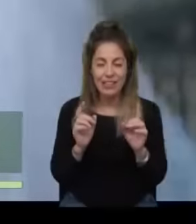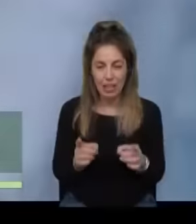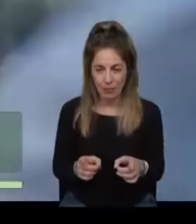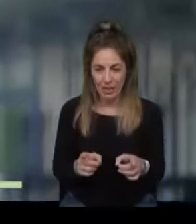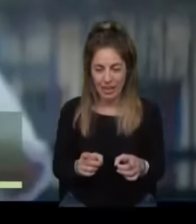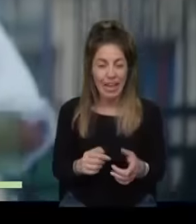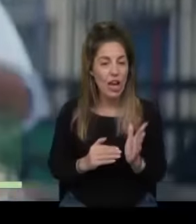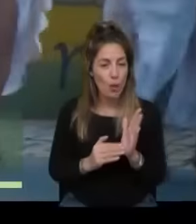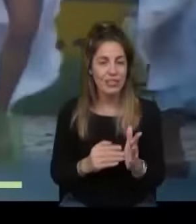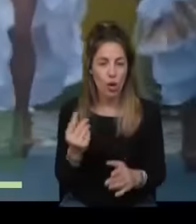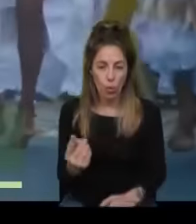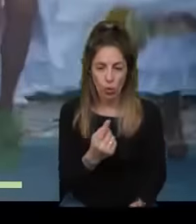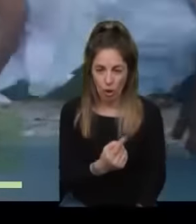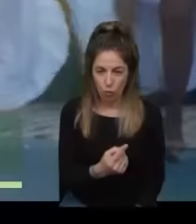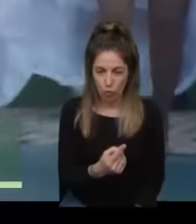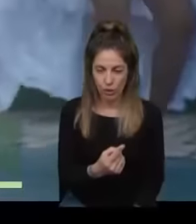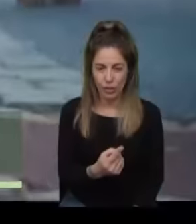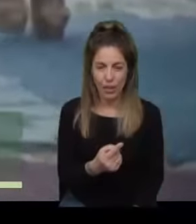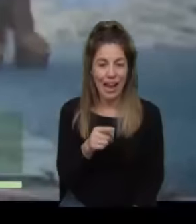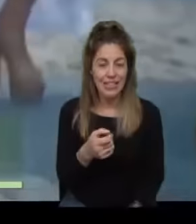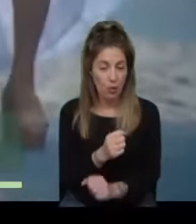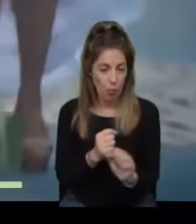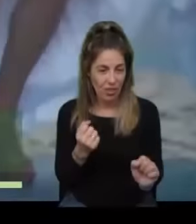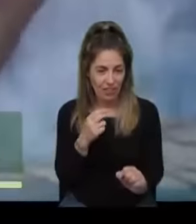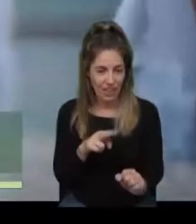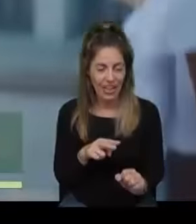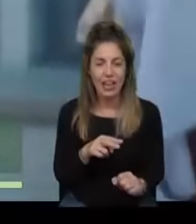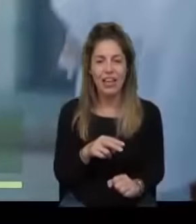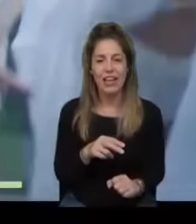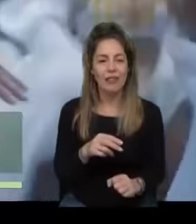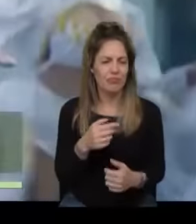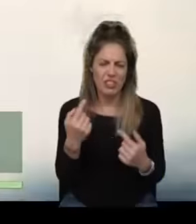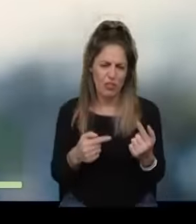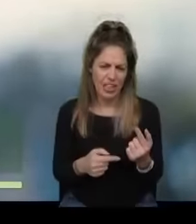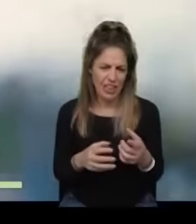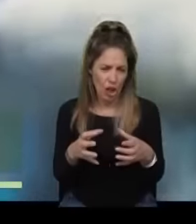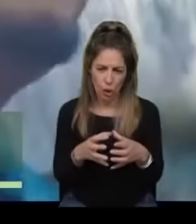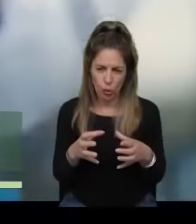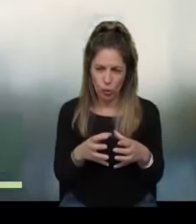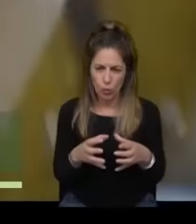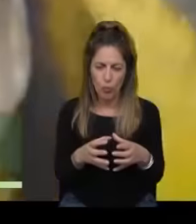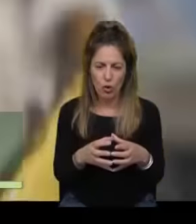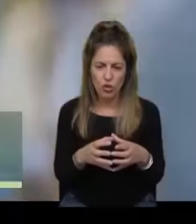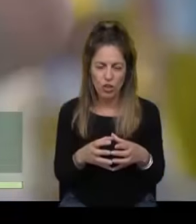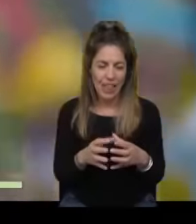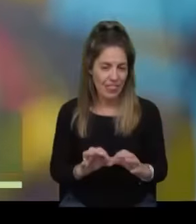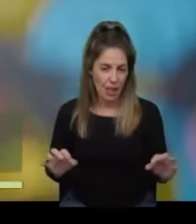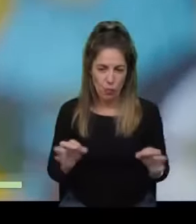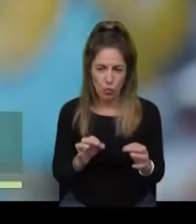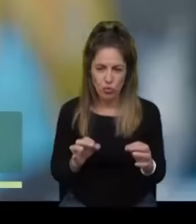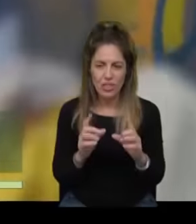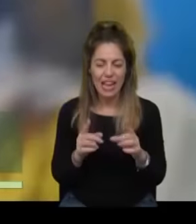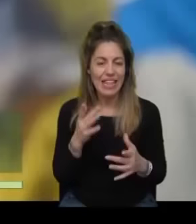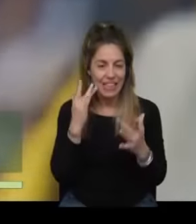los presentaron uno a uno. Allí se pueden ver, bueno, 4080, otros que vengarán, Buitres, un montón de bandas